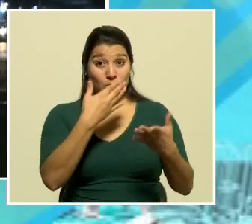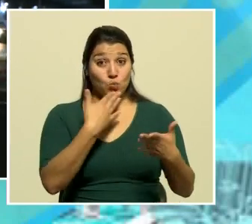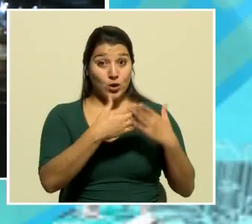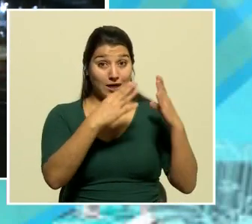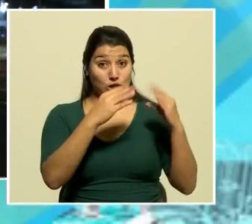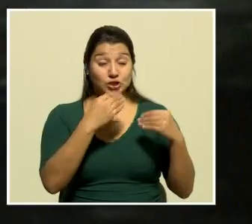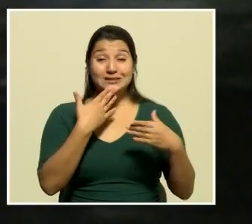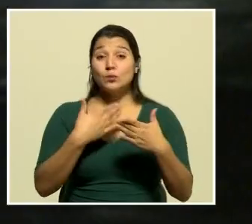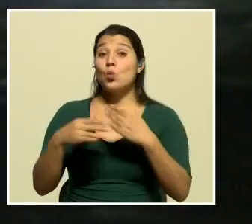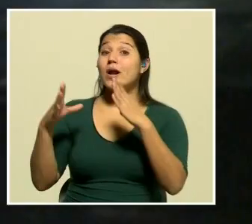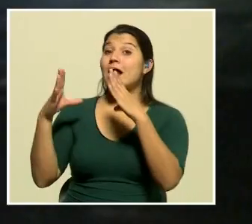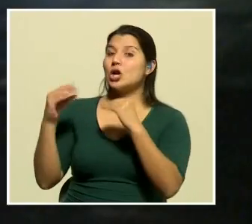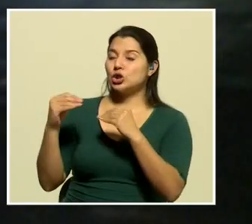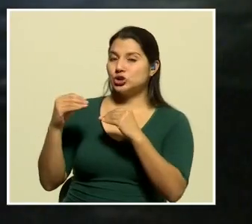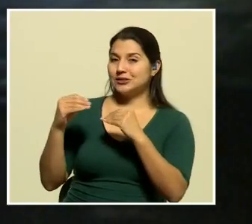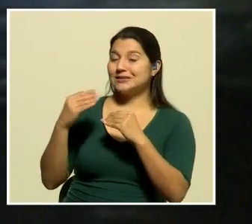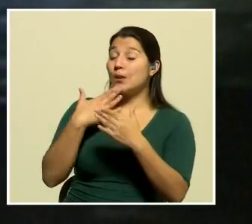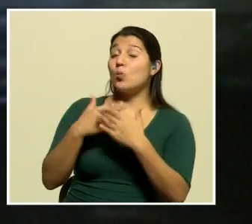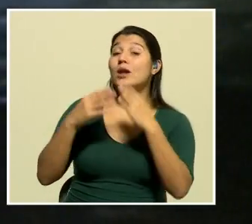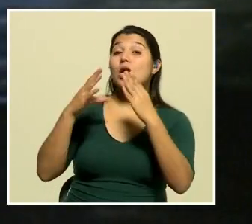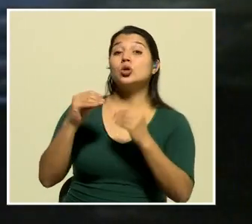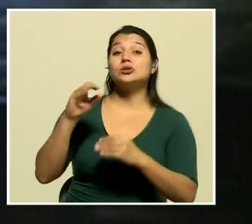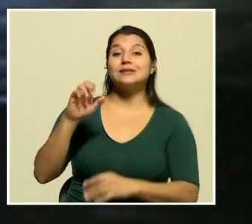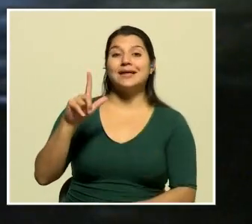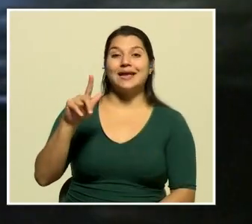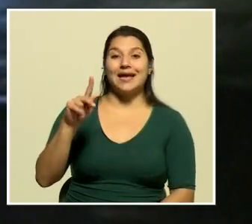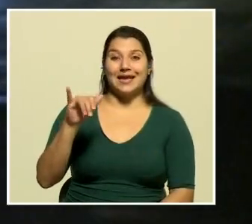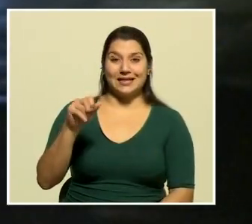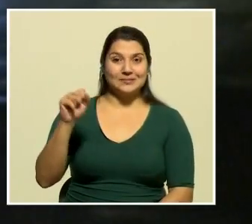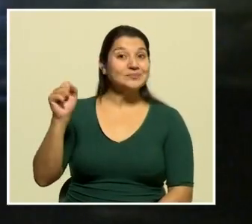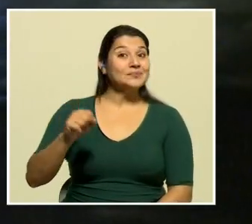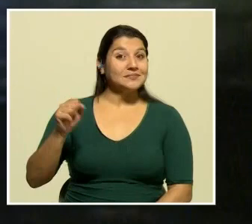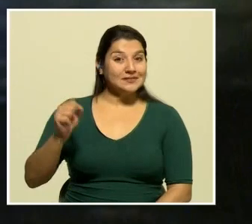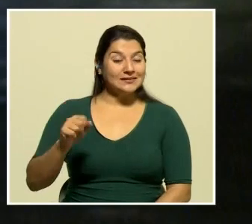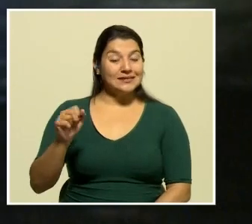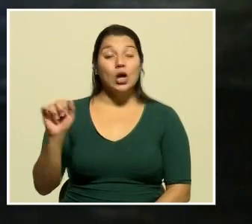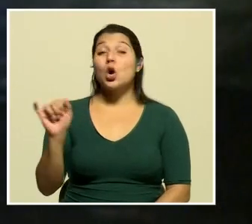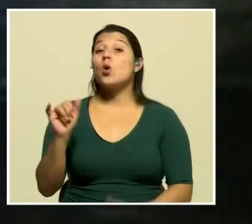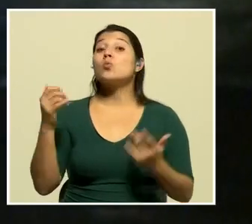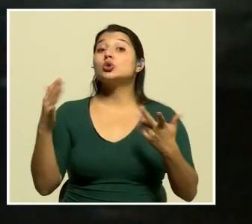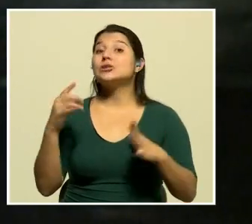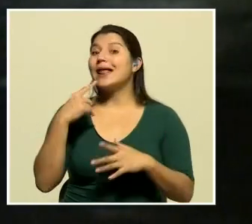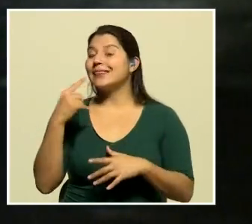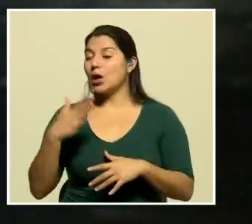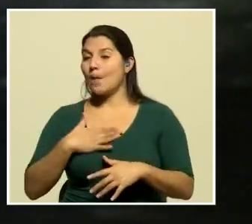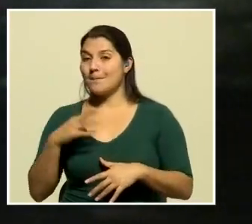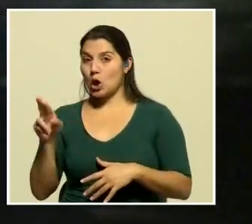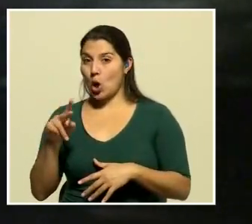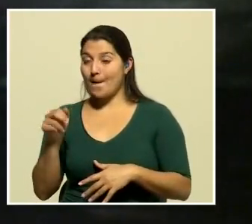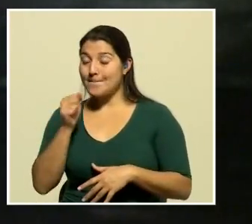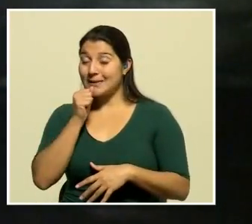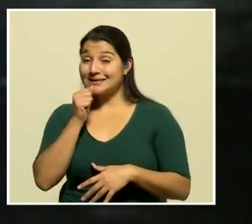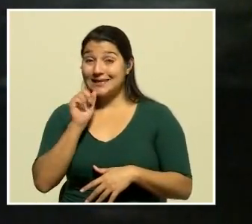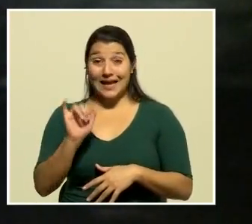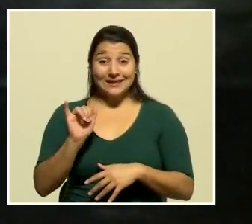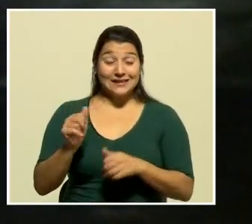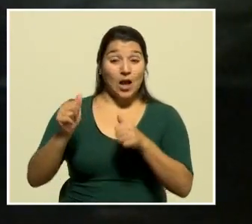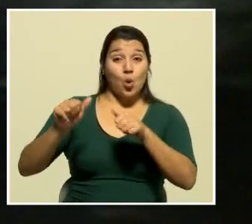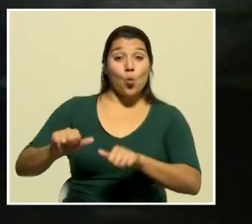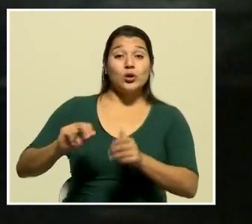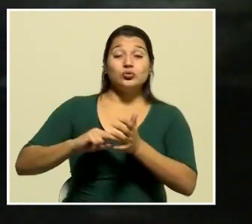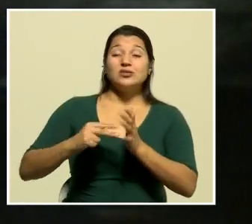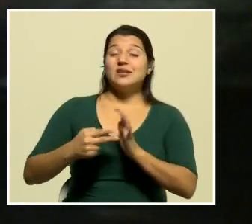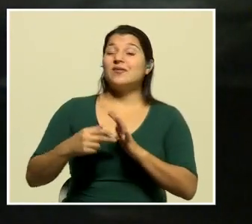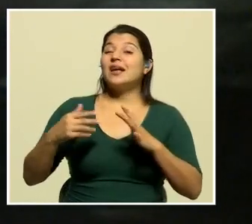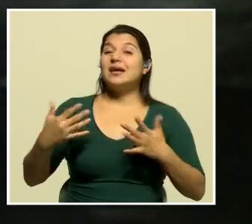Buenas noches, don Ernesto, a Elki y a todos los televidentes. Así es, tal y como Elki lo mencionaba, este acuerdo implica